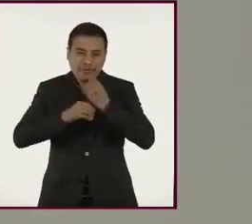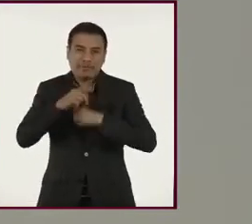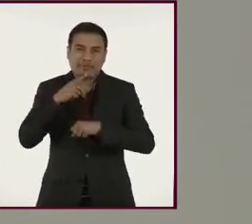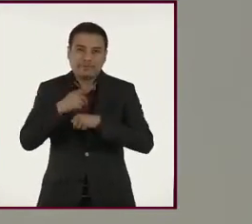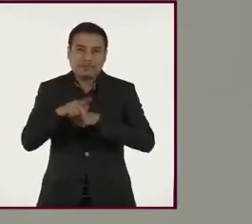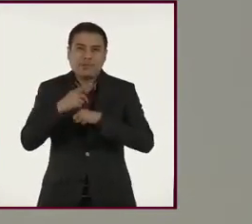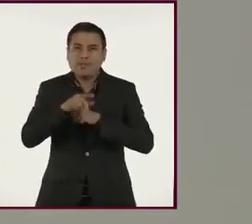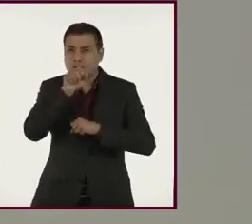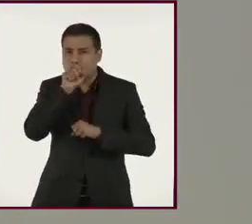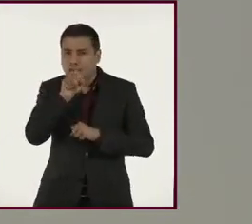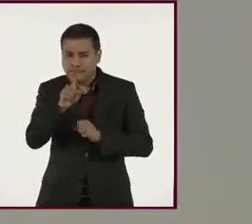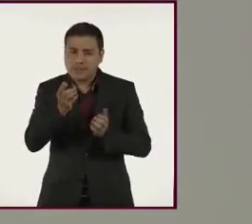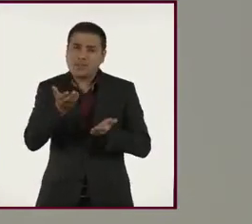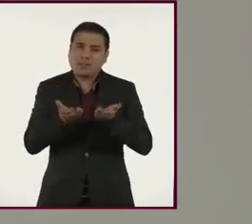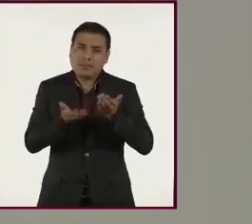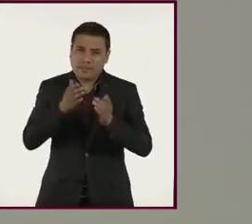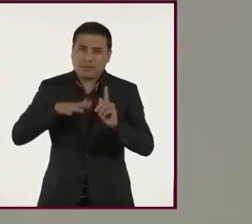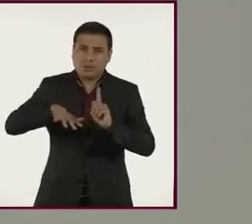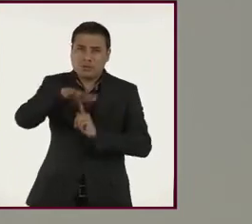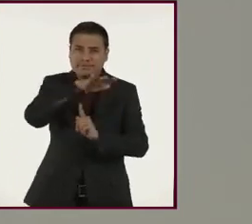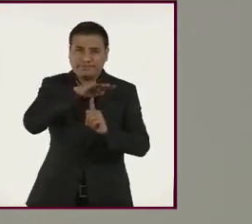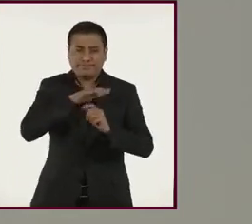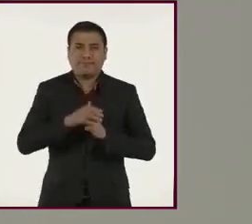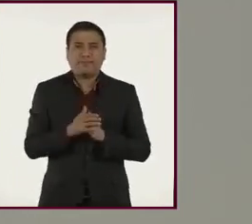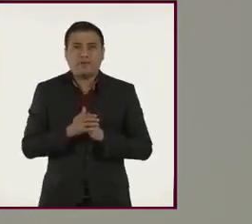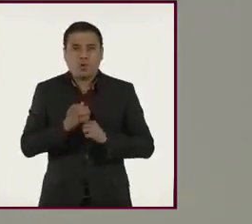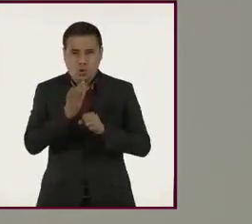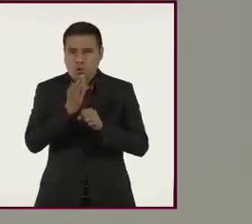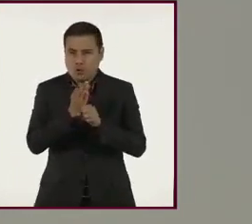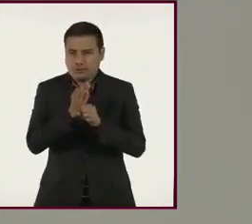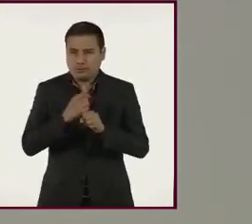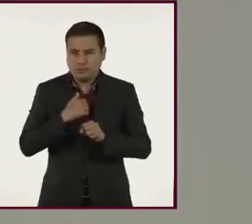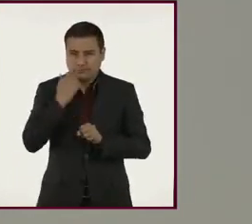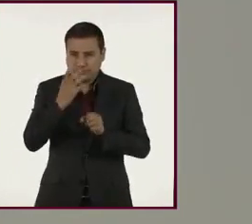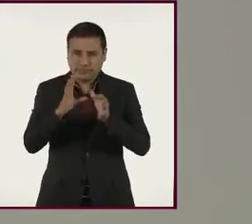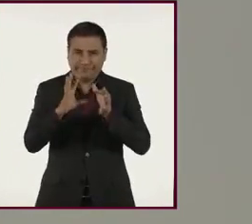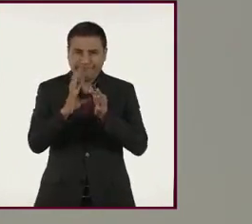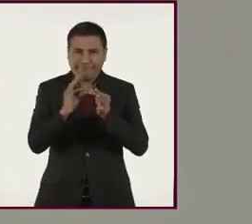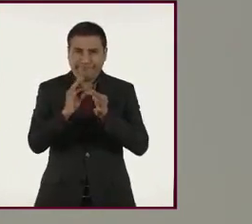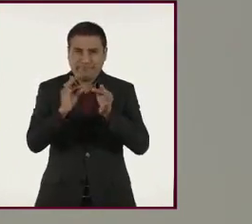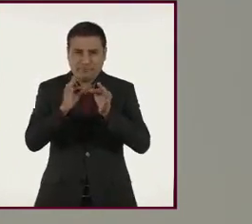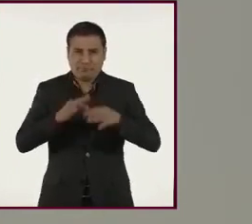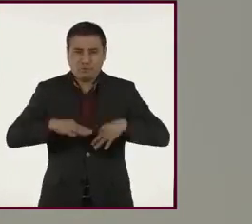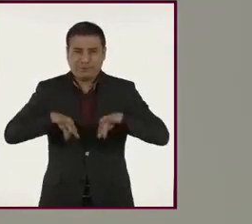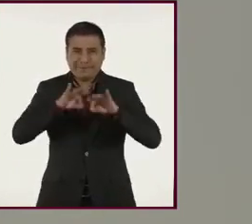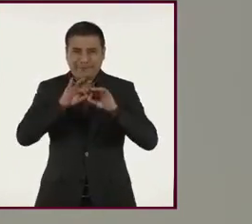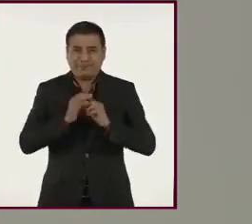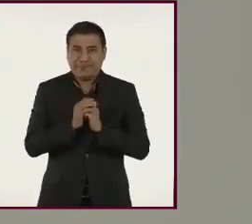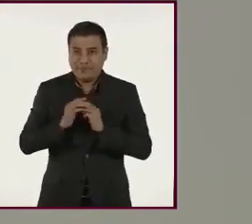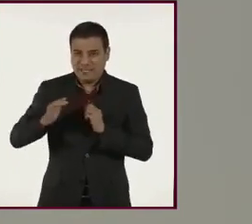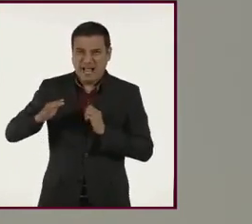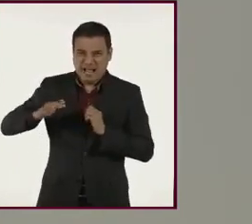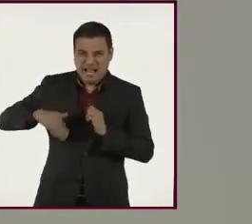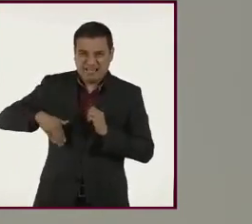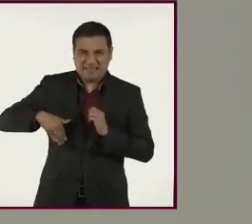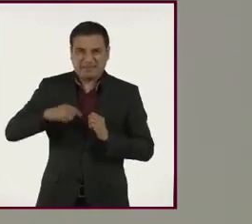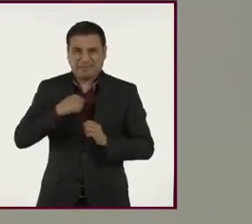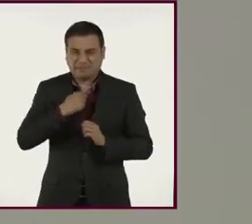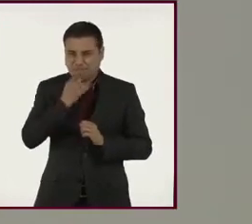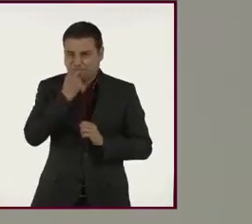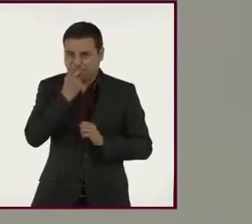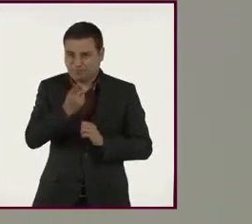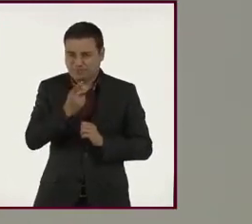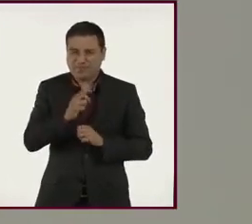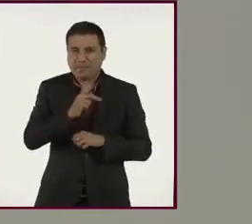vamos a ir revisando. Quisiera aquí retomar algo muy importante, que es, cuando hablábamos de alimentación, nos referíamos